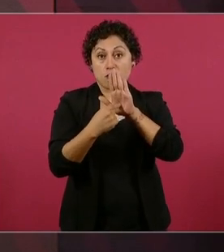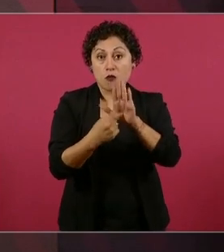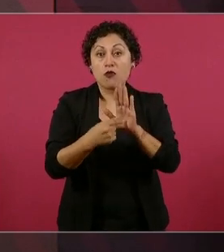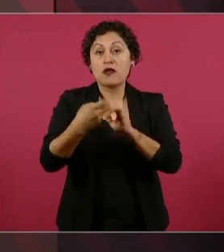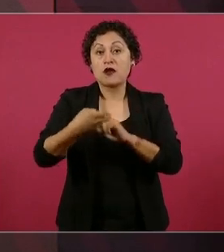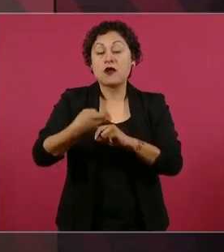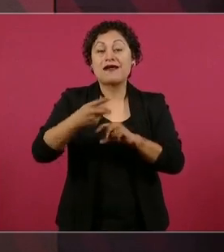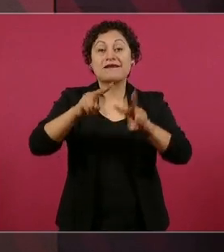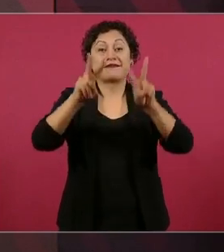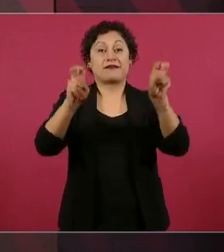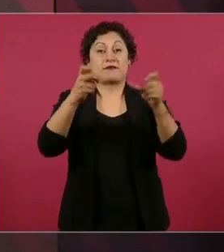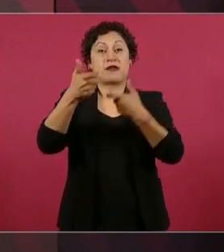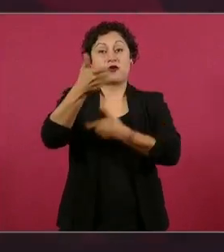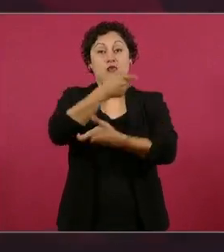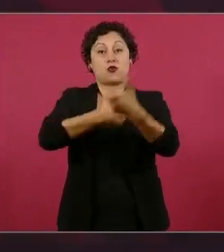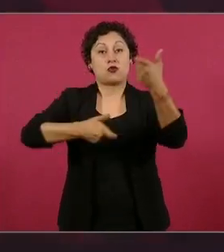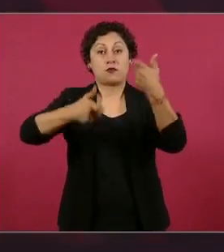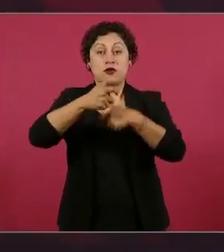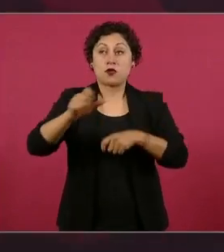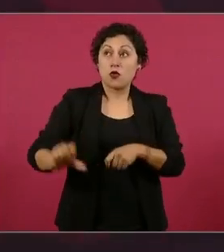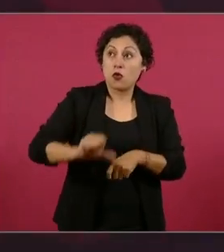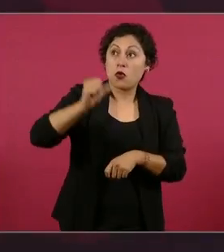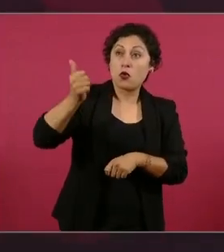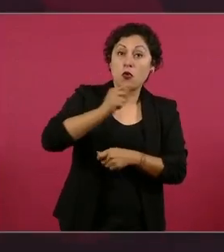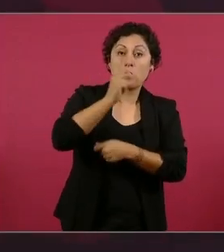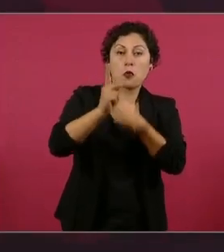Ya no hay